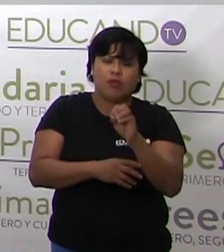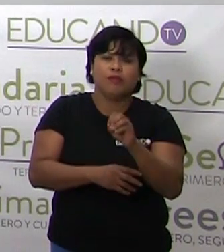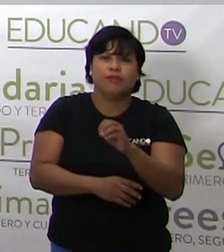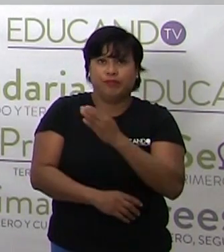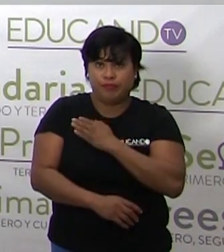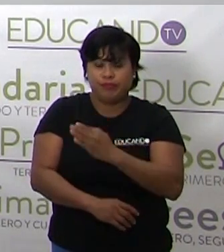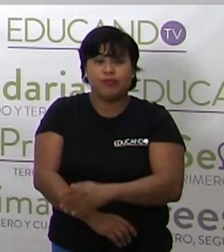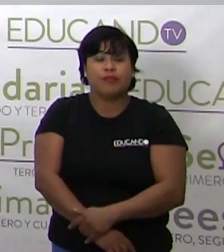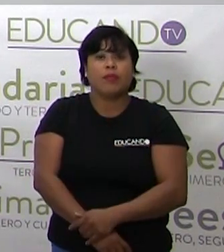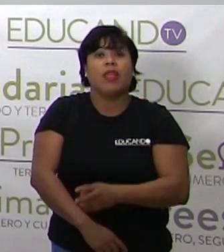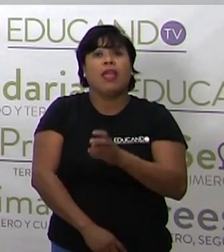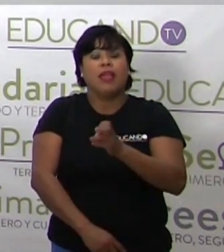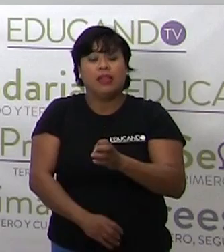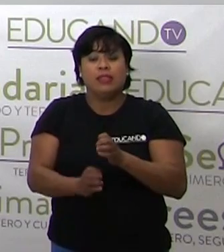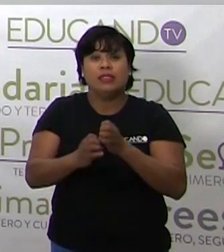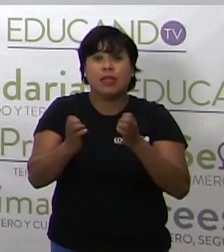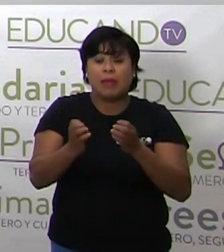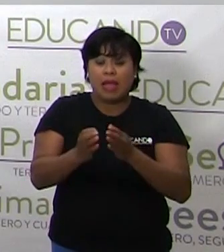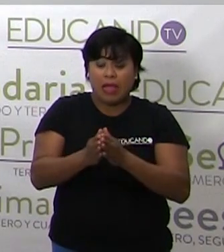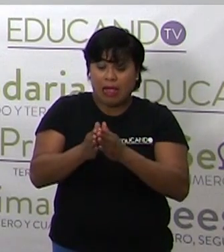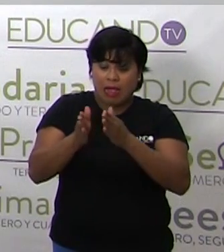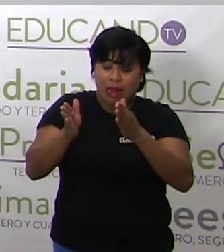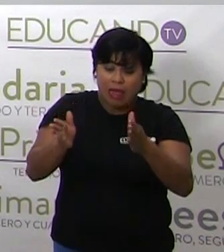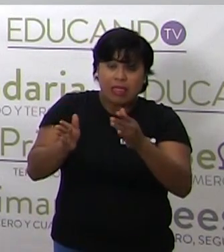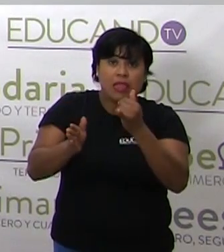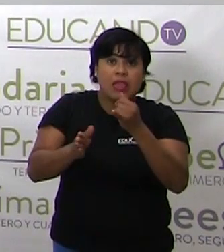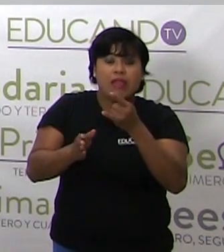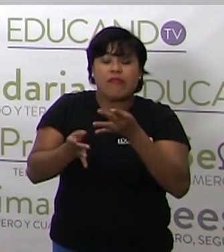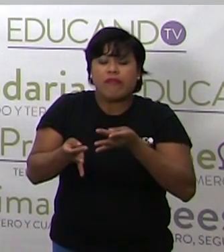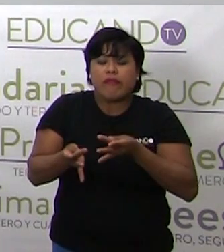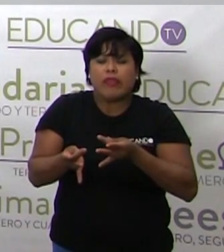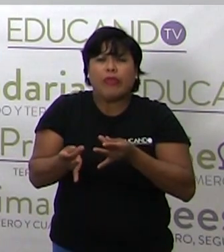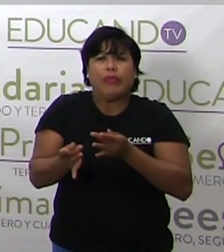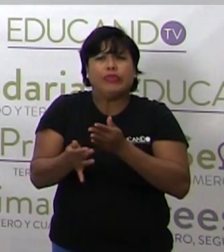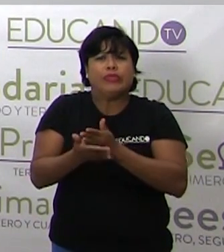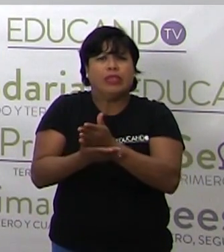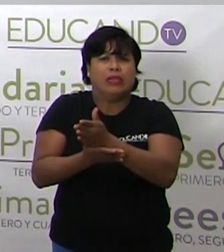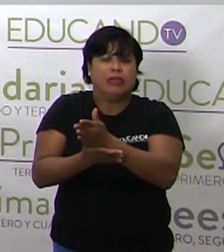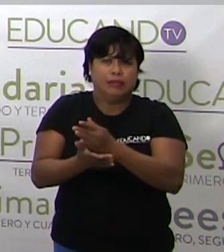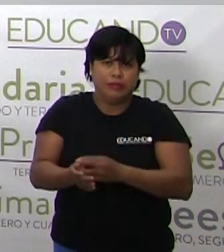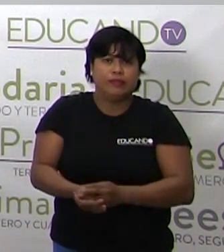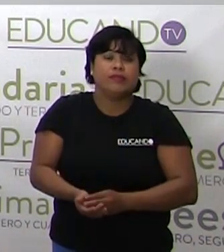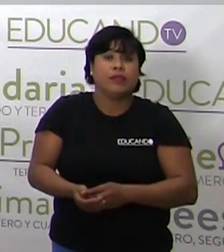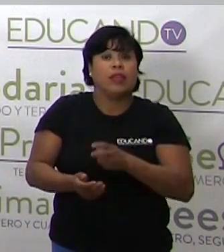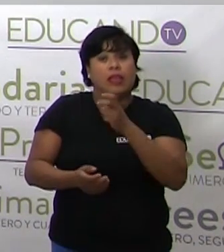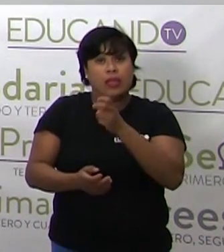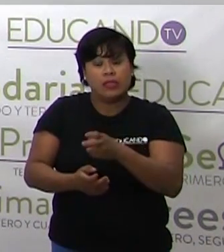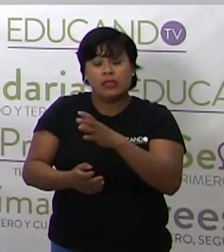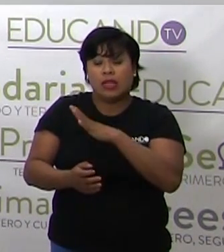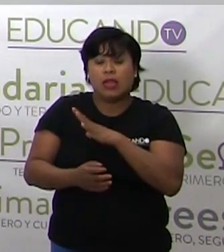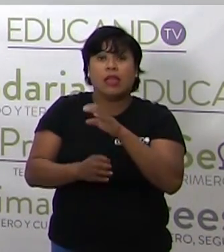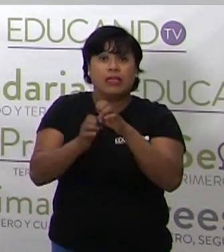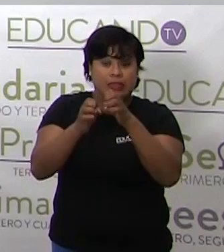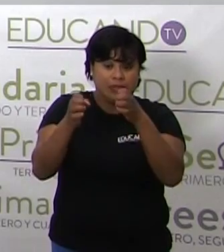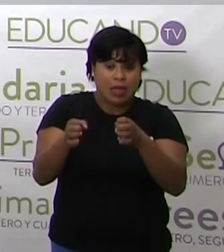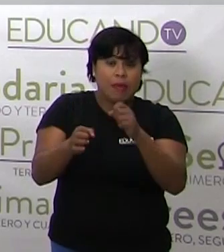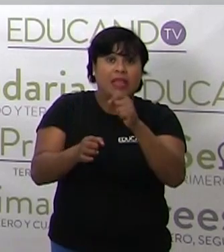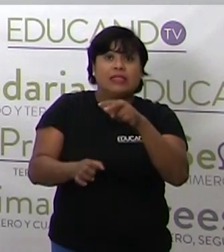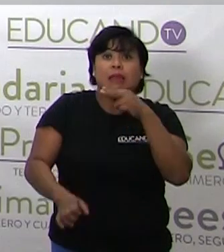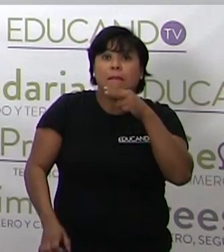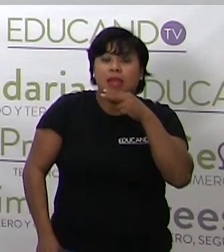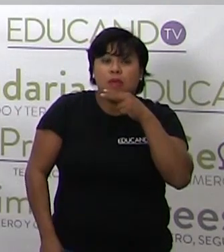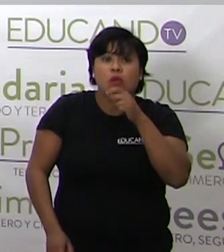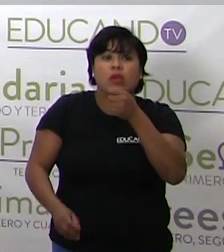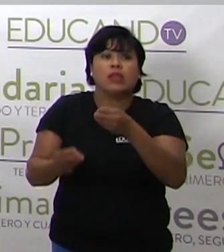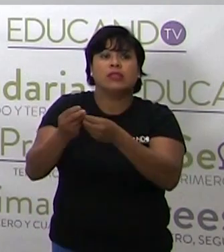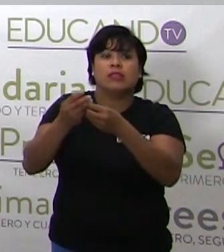Y estaba grande y filosa es el predicado. ¿Sí? Estaba es el verbo que se